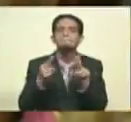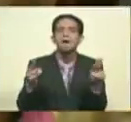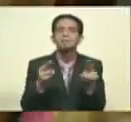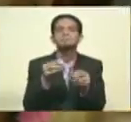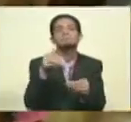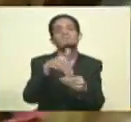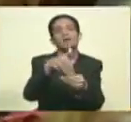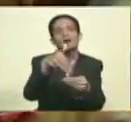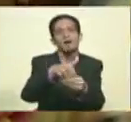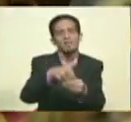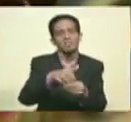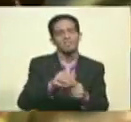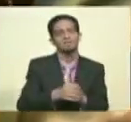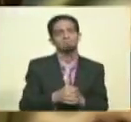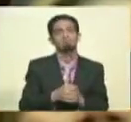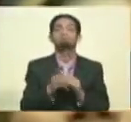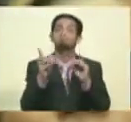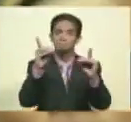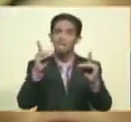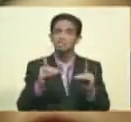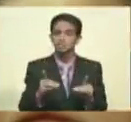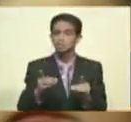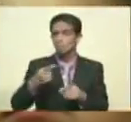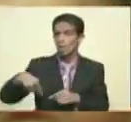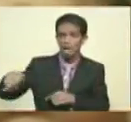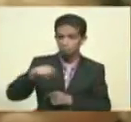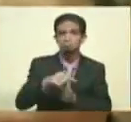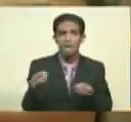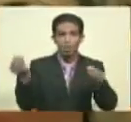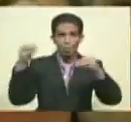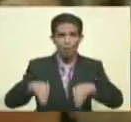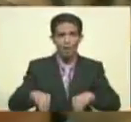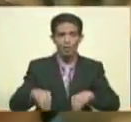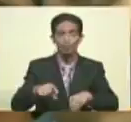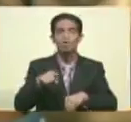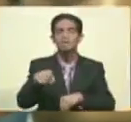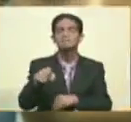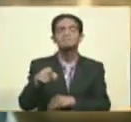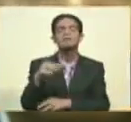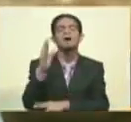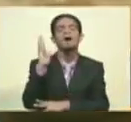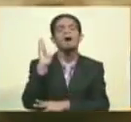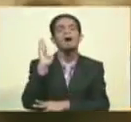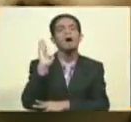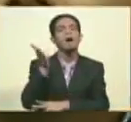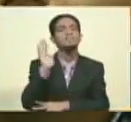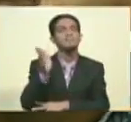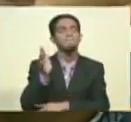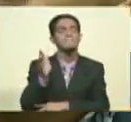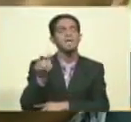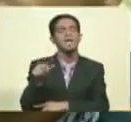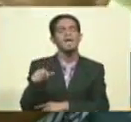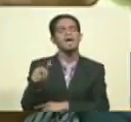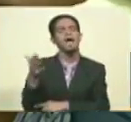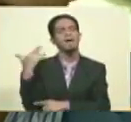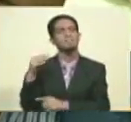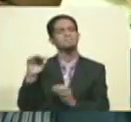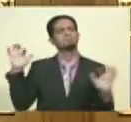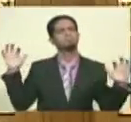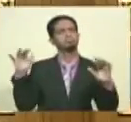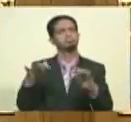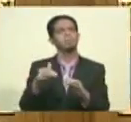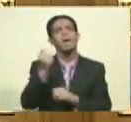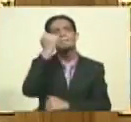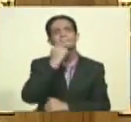electoral. Lo decidimos. En esa asamblea que realizamos en Valencia el